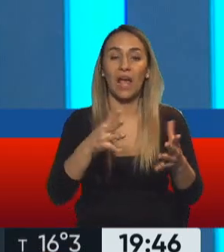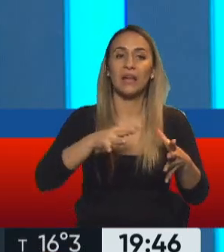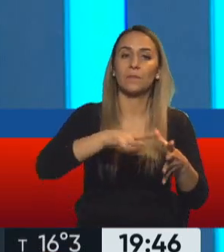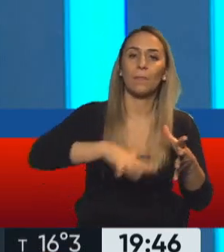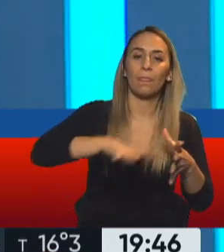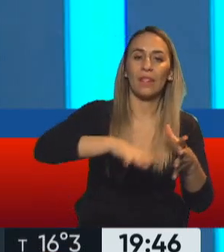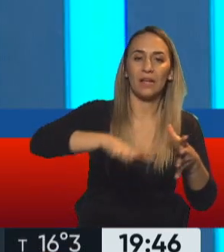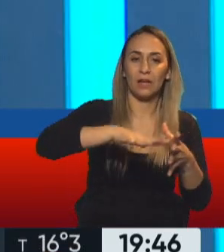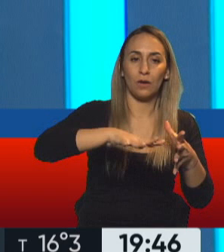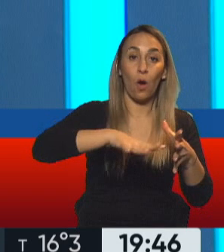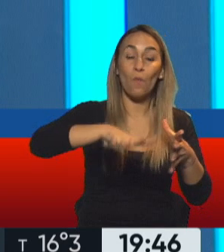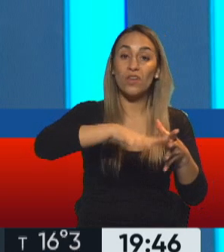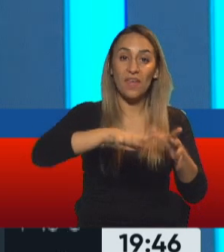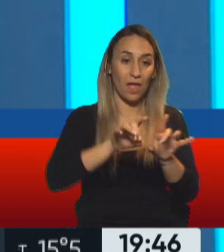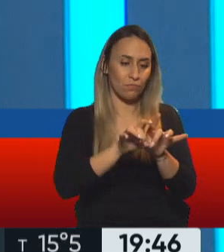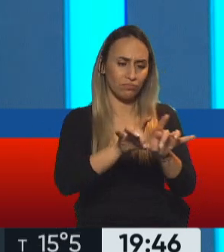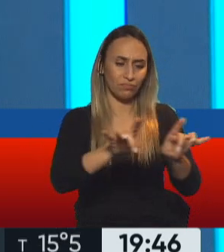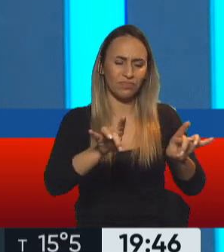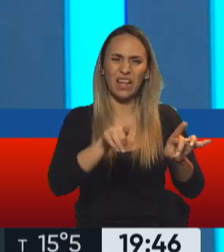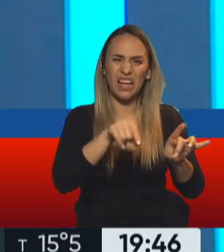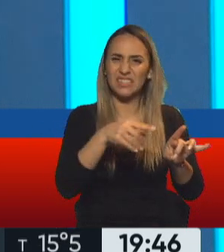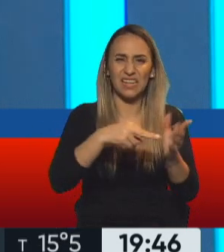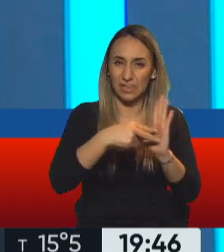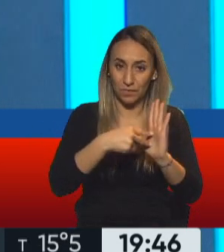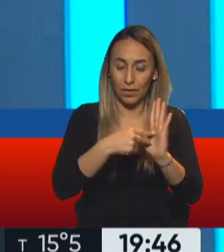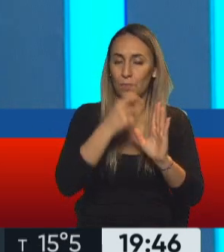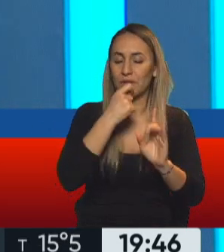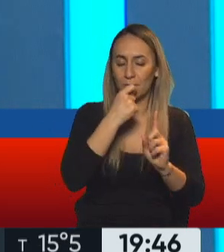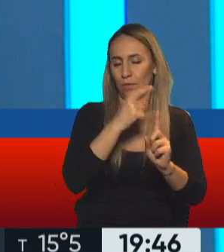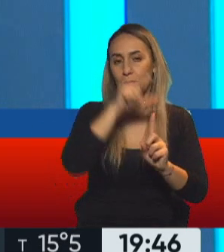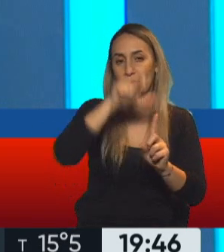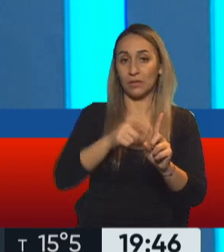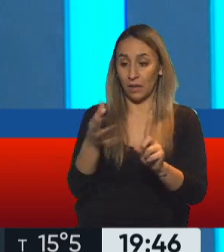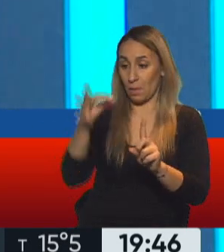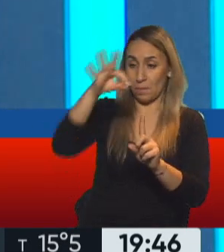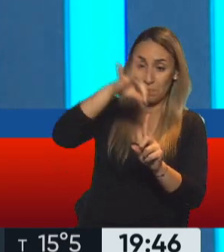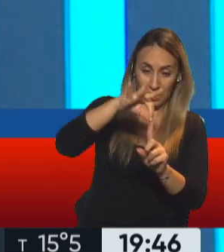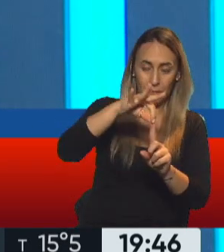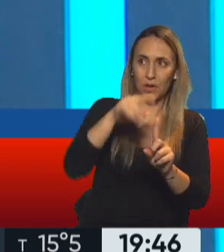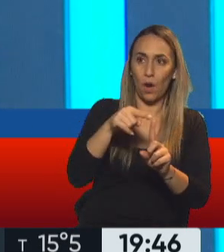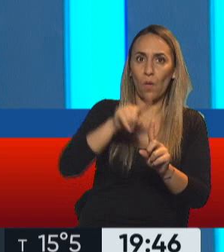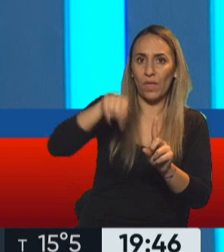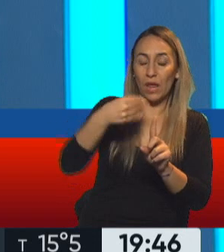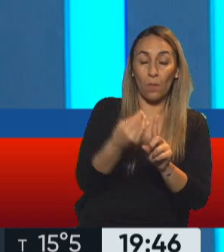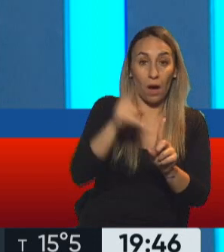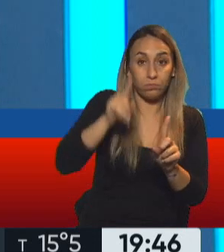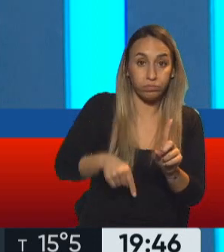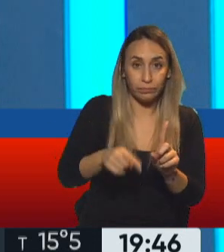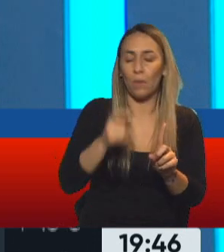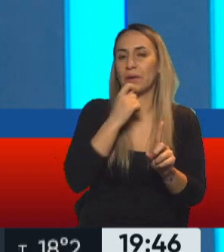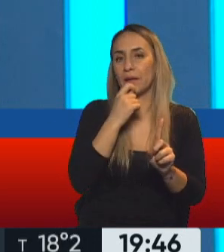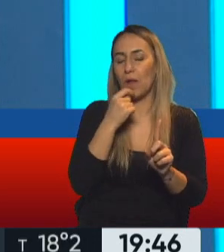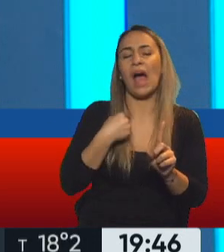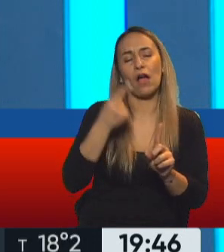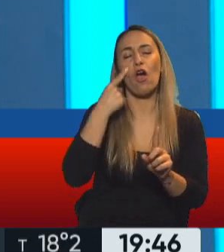comunitaria cuando empieza a haber contagios que no tienen una vinculación, un nexo epidemiológico encontrable con un caso conocido, un caso de un